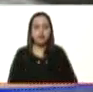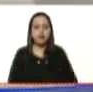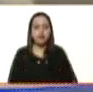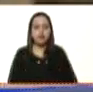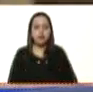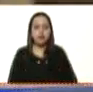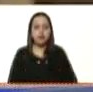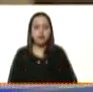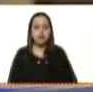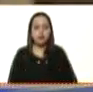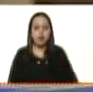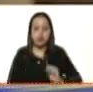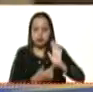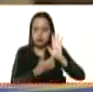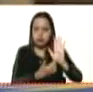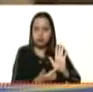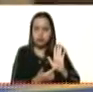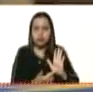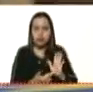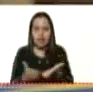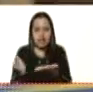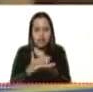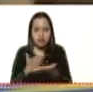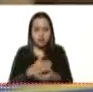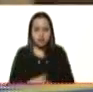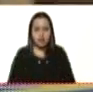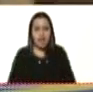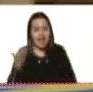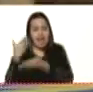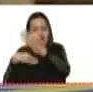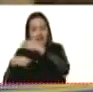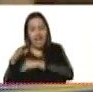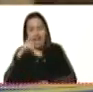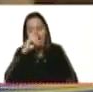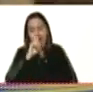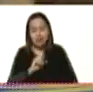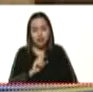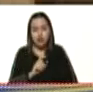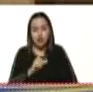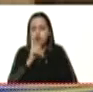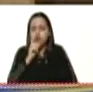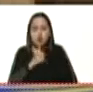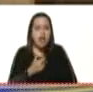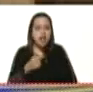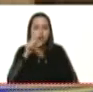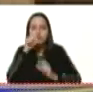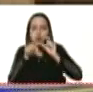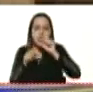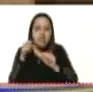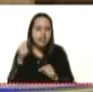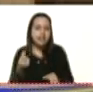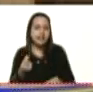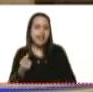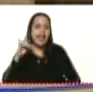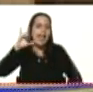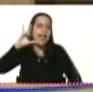Además, en aquella época no existía Twitter, Instagram, no existían aviones,